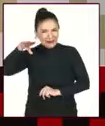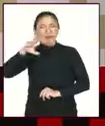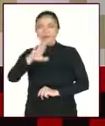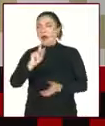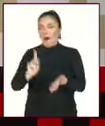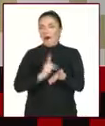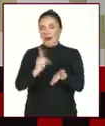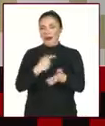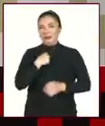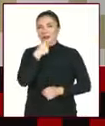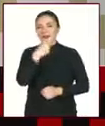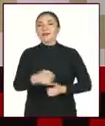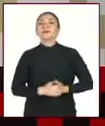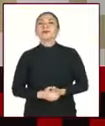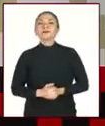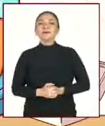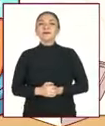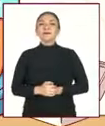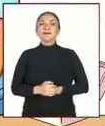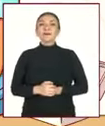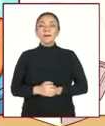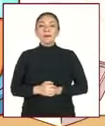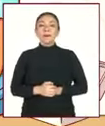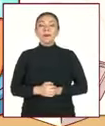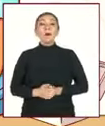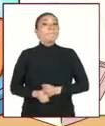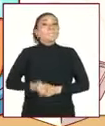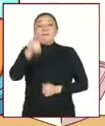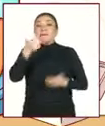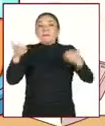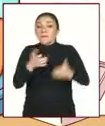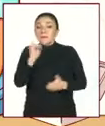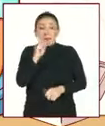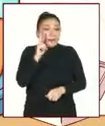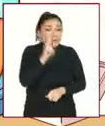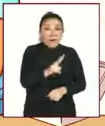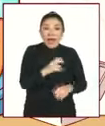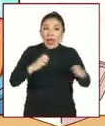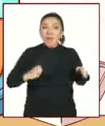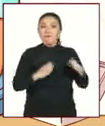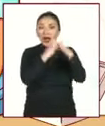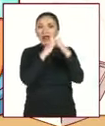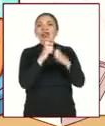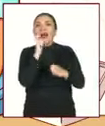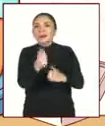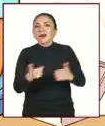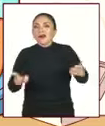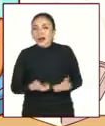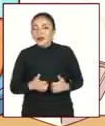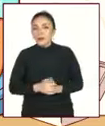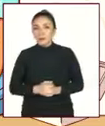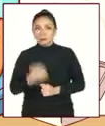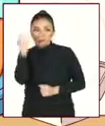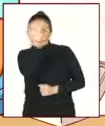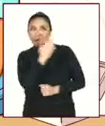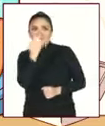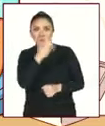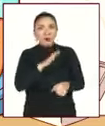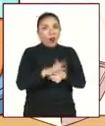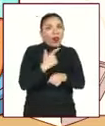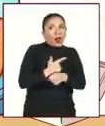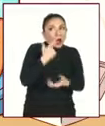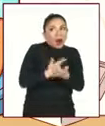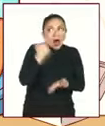no, se las vuelvo a recordar. El primer paso ante una emergencia en el aula es evaluar riesgos y mantener la